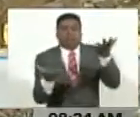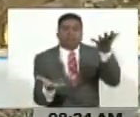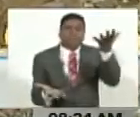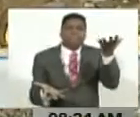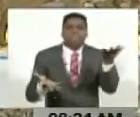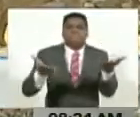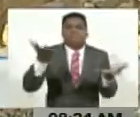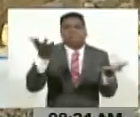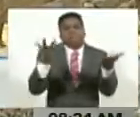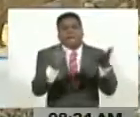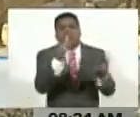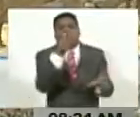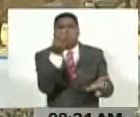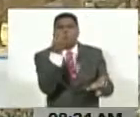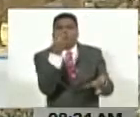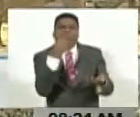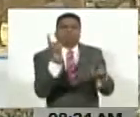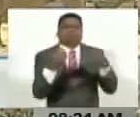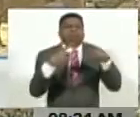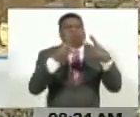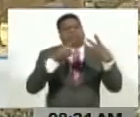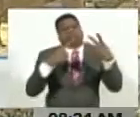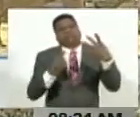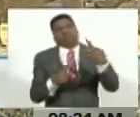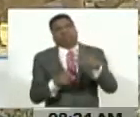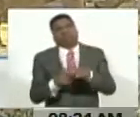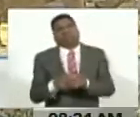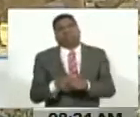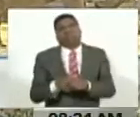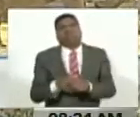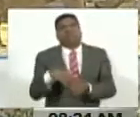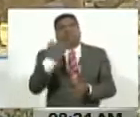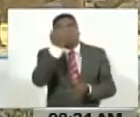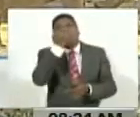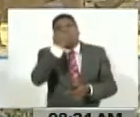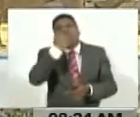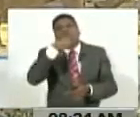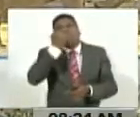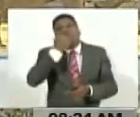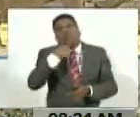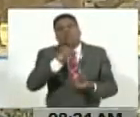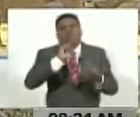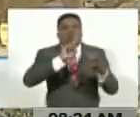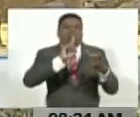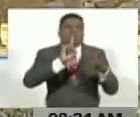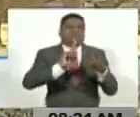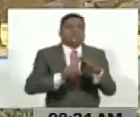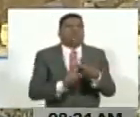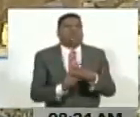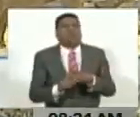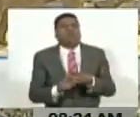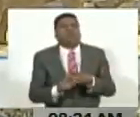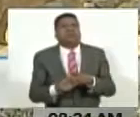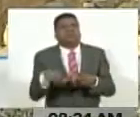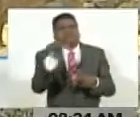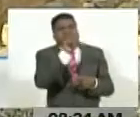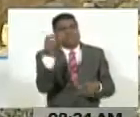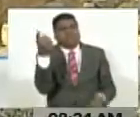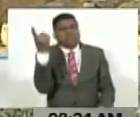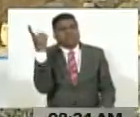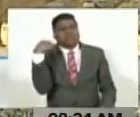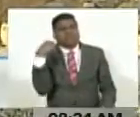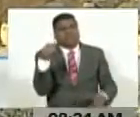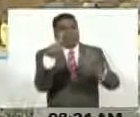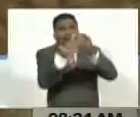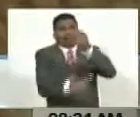balanceada. Algunos de los rubros que contienen mucha más agua, que son frutas carnosas, pues estuvo dentro de su dieta la semana pasada provocando